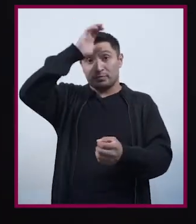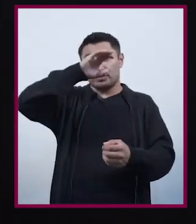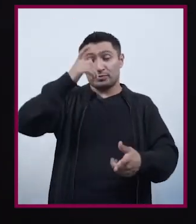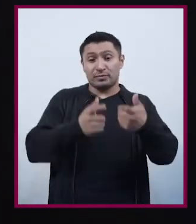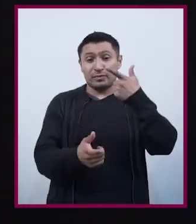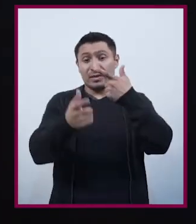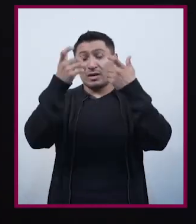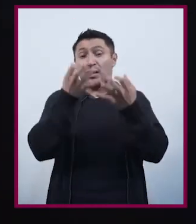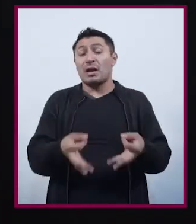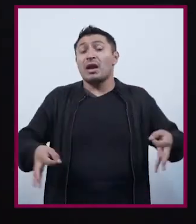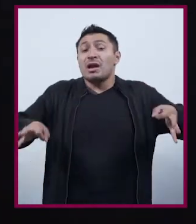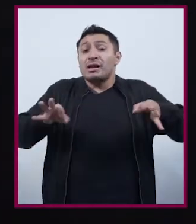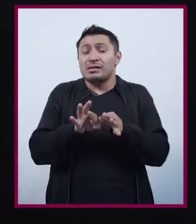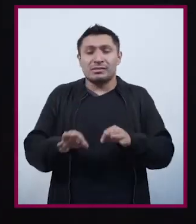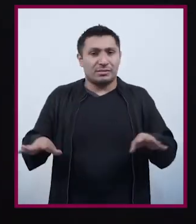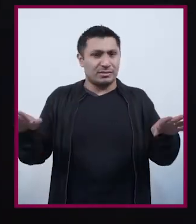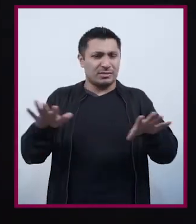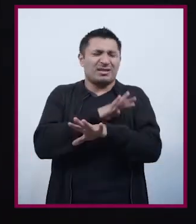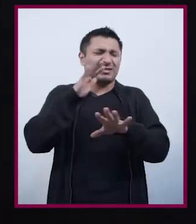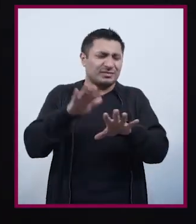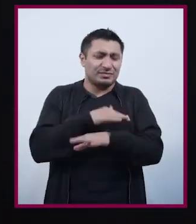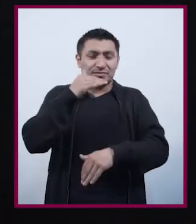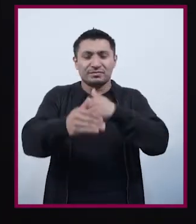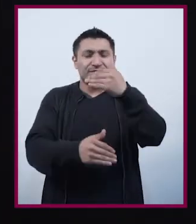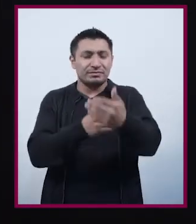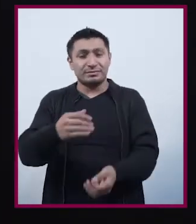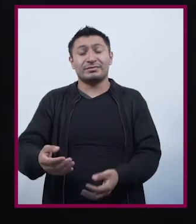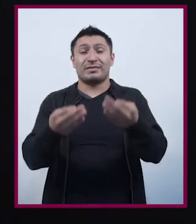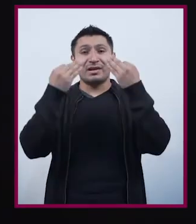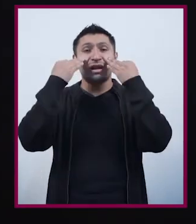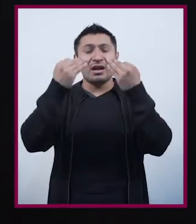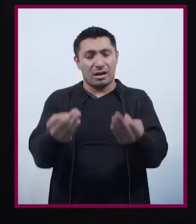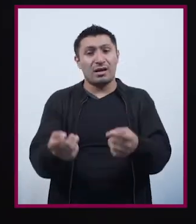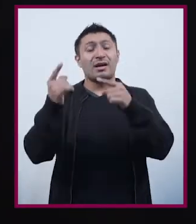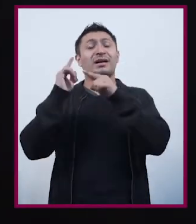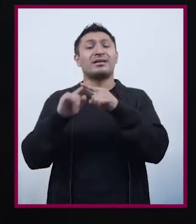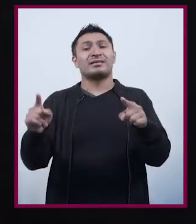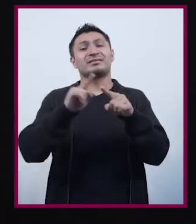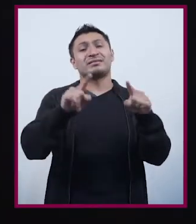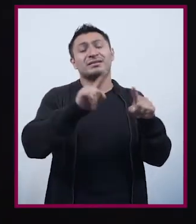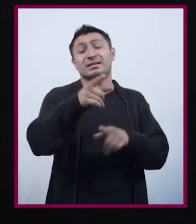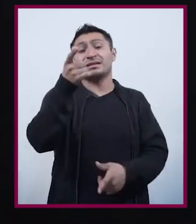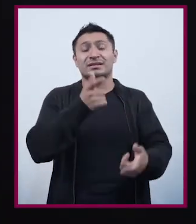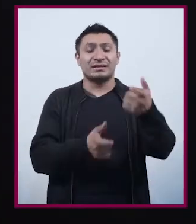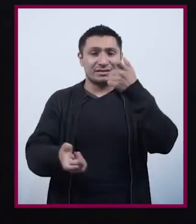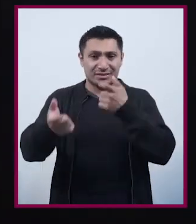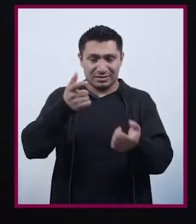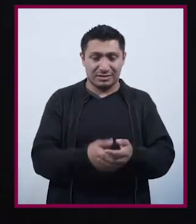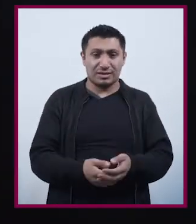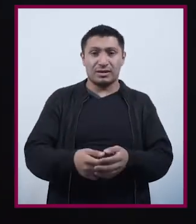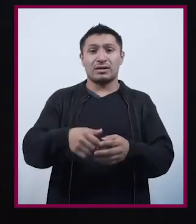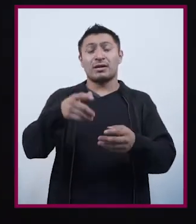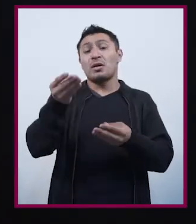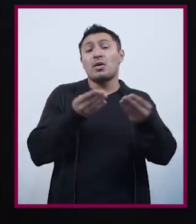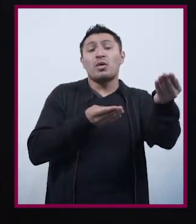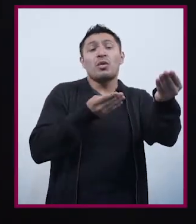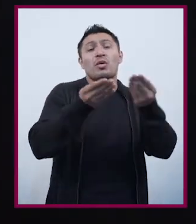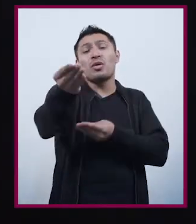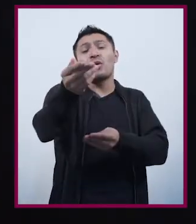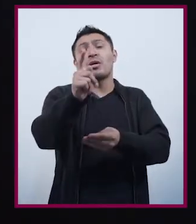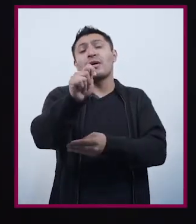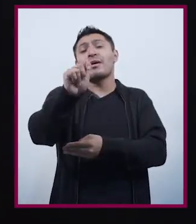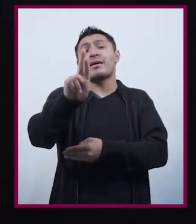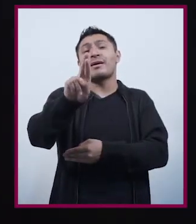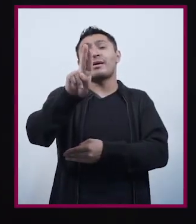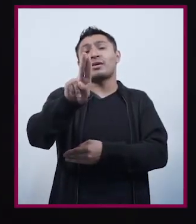económica es central. Los cambios sociales se ven justo reflejados en las diferentes formas dinerarias, desde el trueque hasta